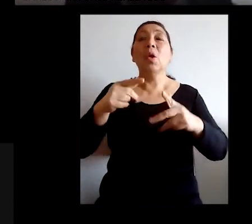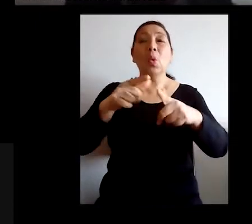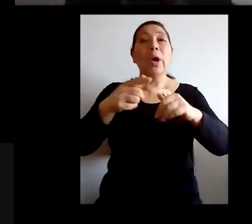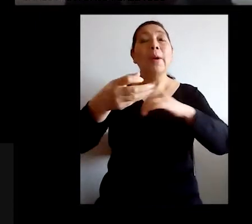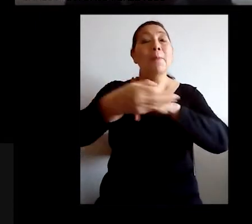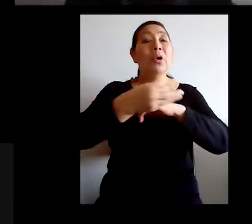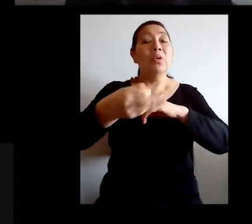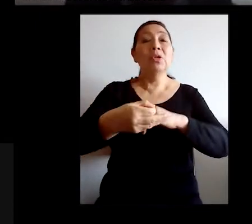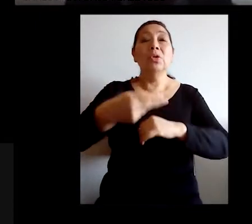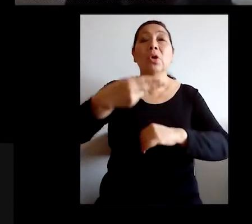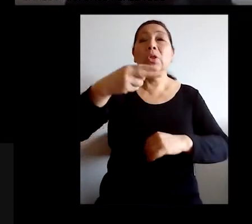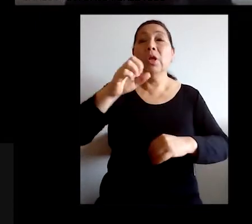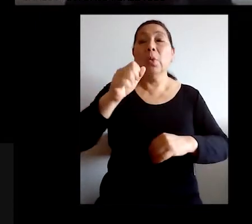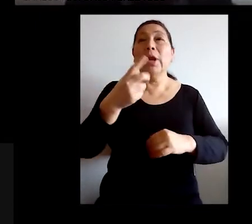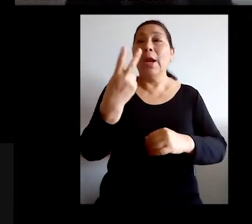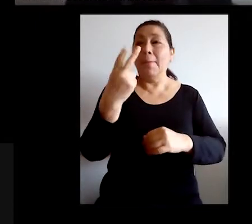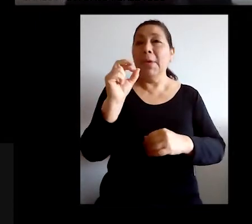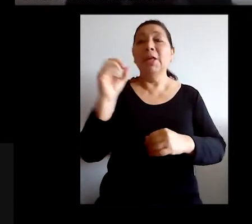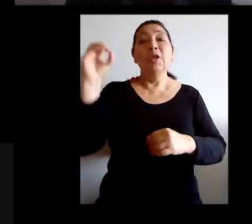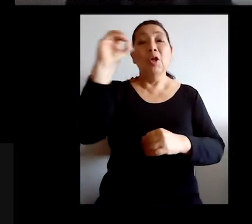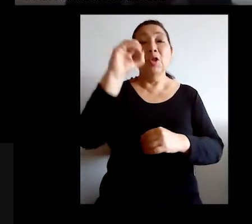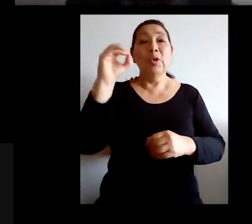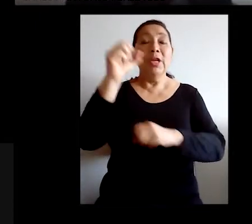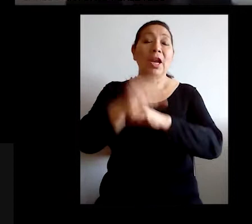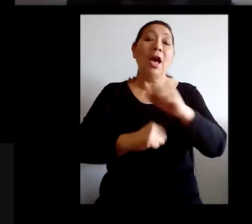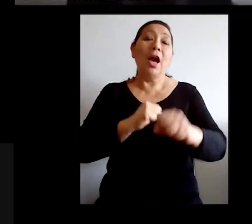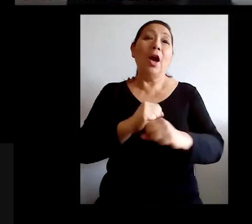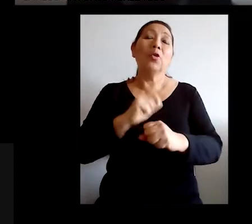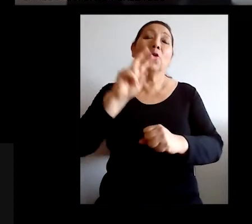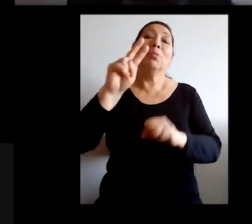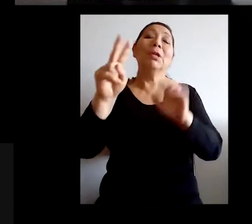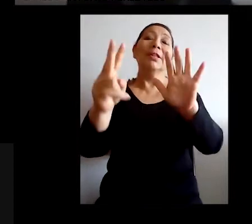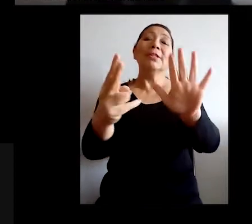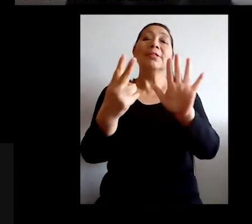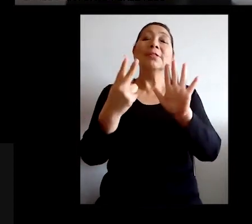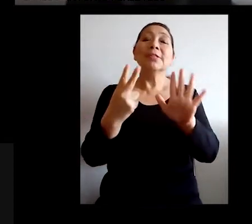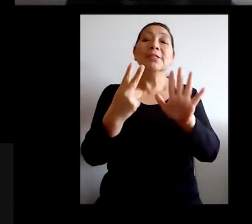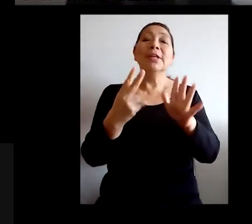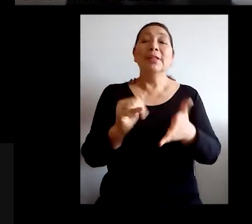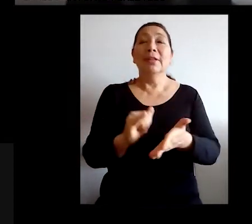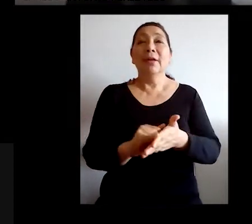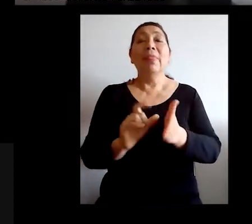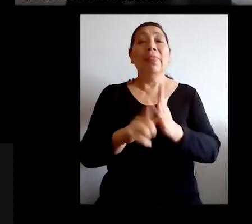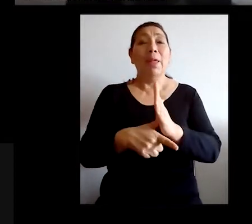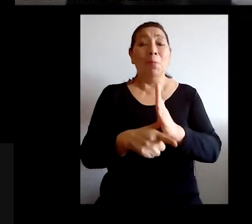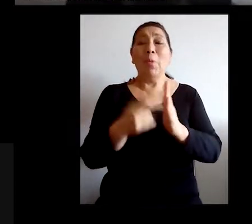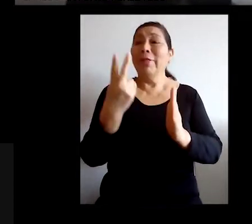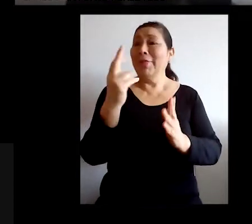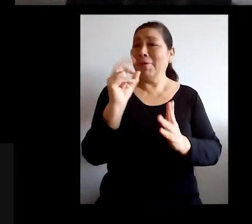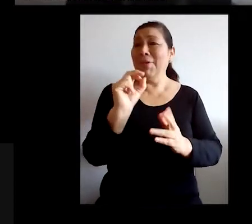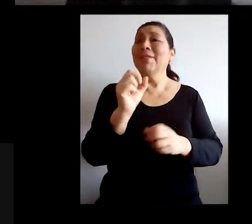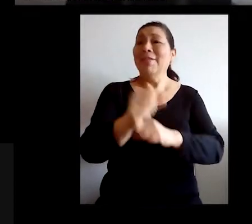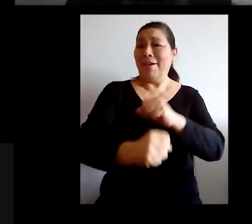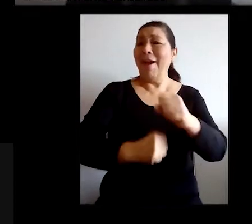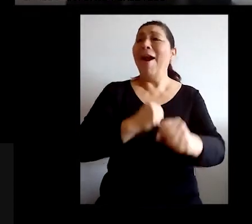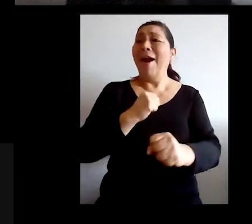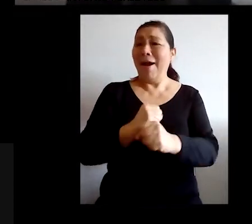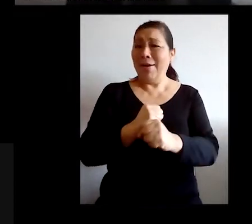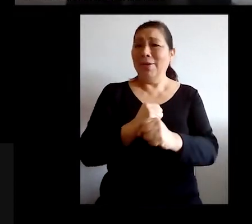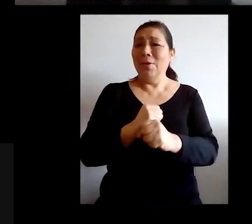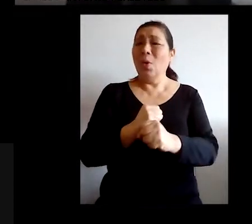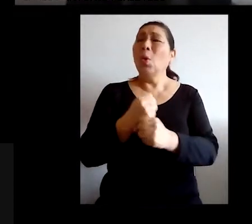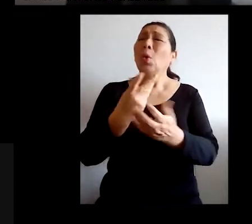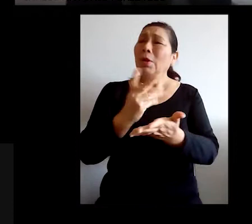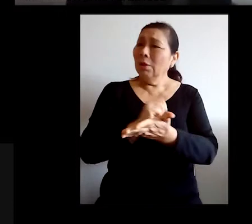se expidió el 20 de octubre del año 2017, es decir, después de 20 años y